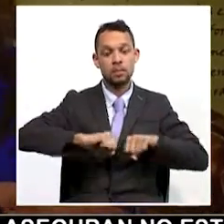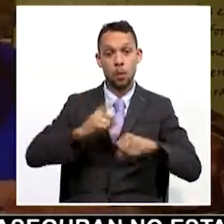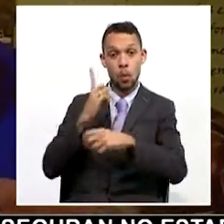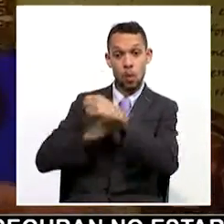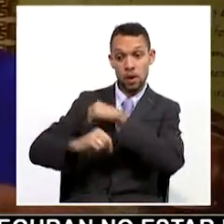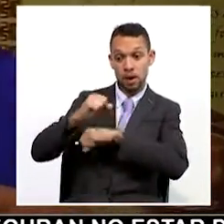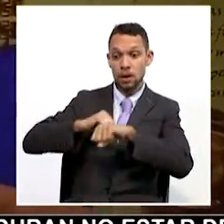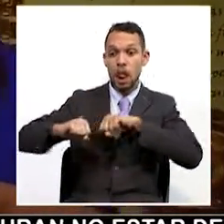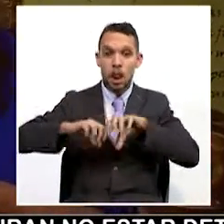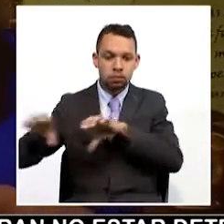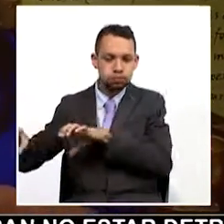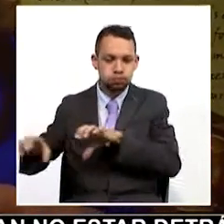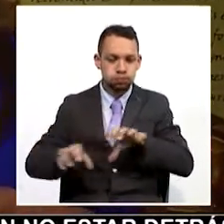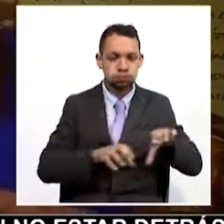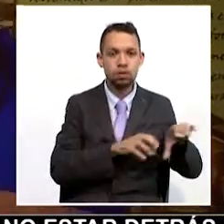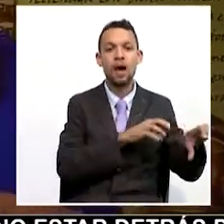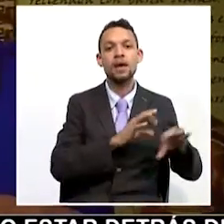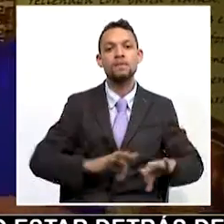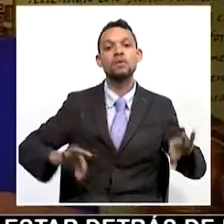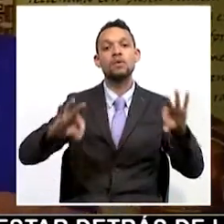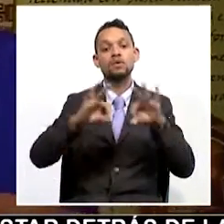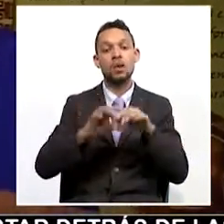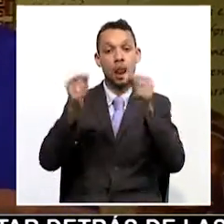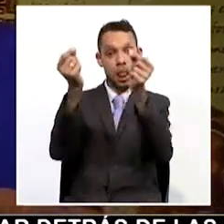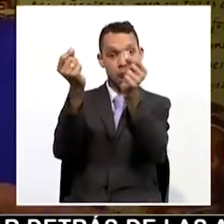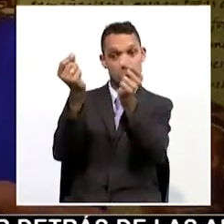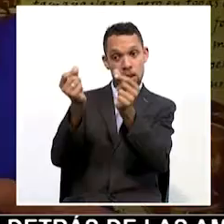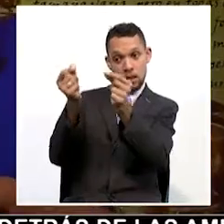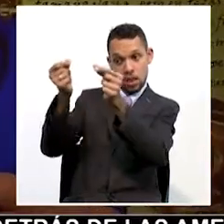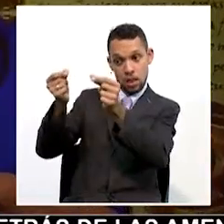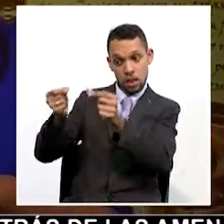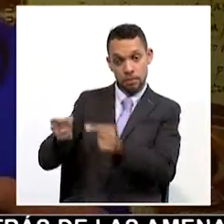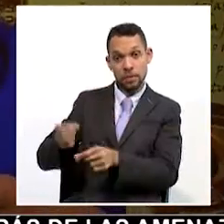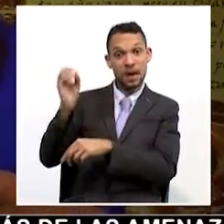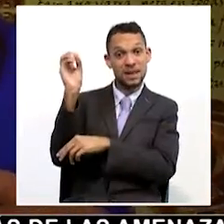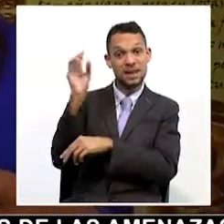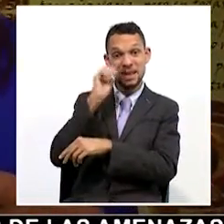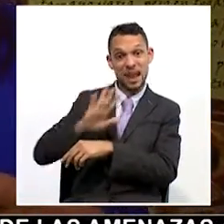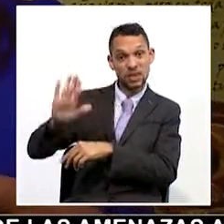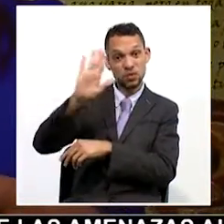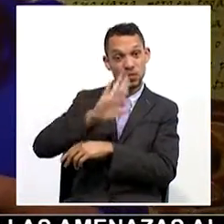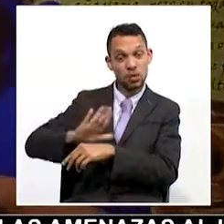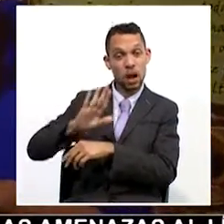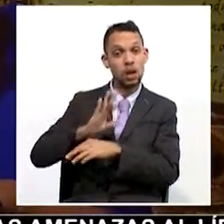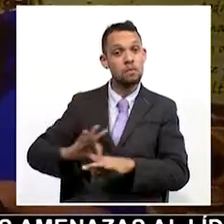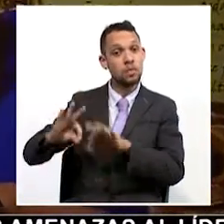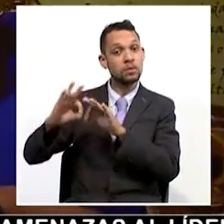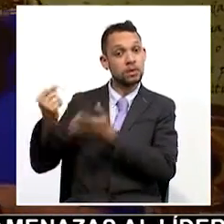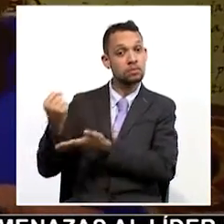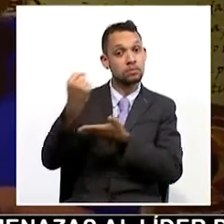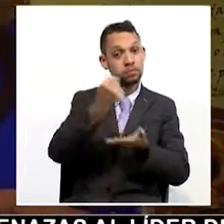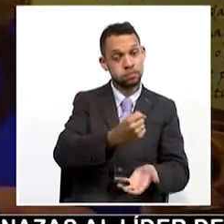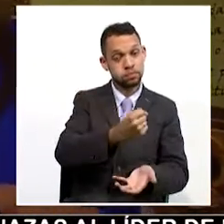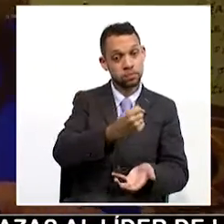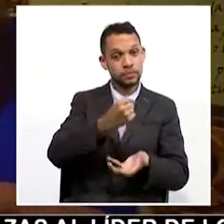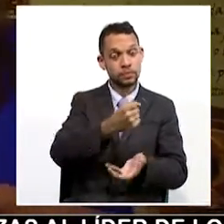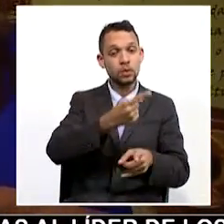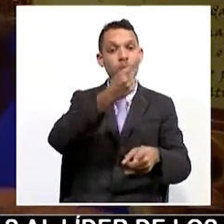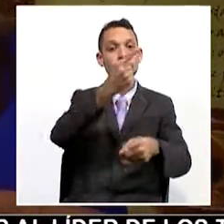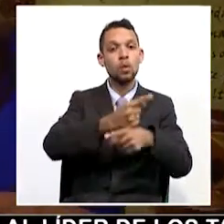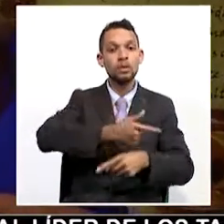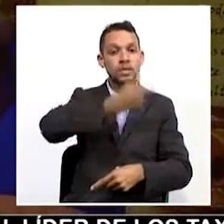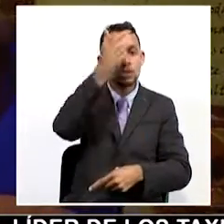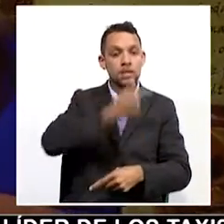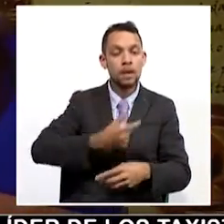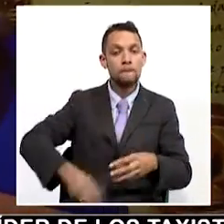pasado, gracias al concepto que nos dio el Contador General de la República, que nos permitió, pues no solo por ser de obligatorio cumplimiento, sino